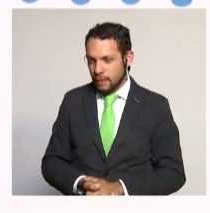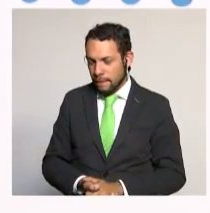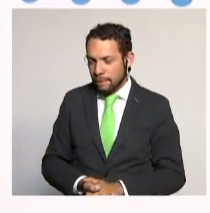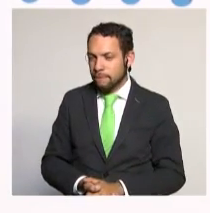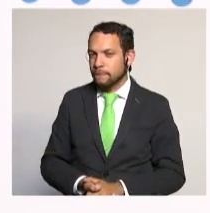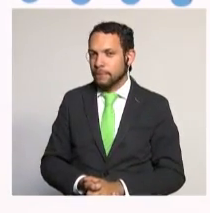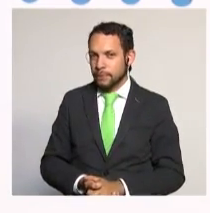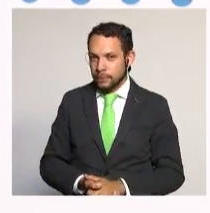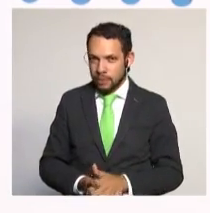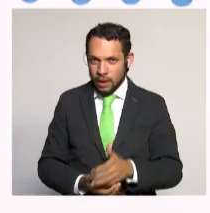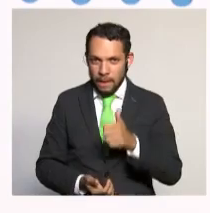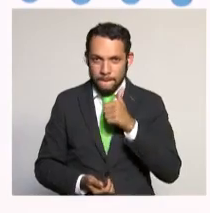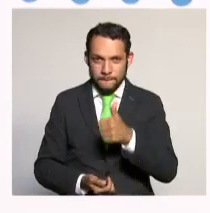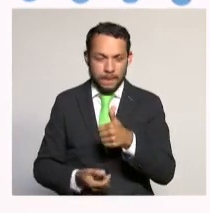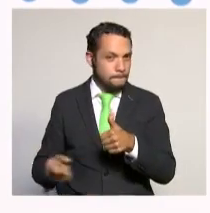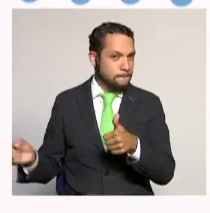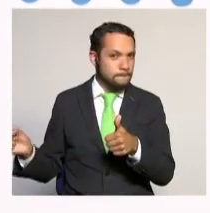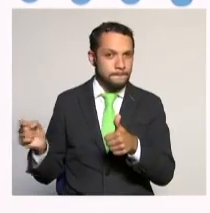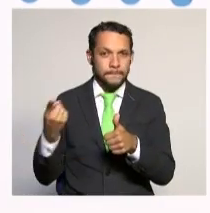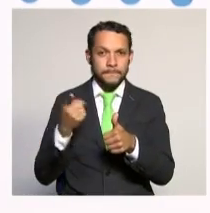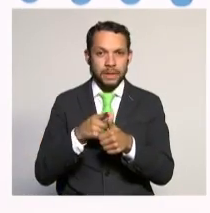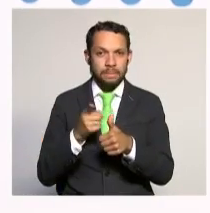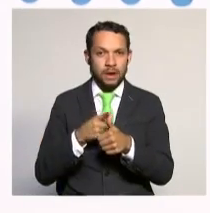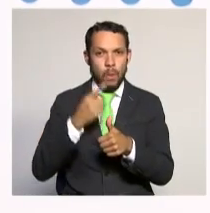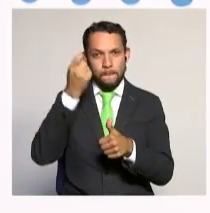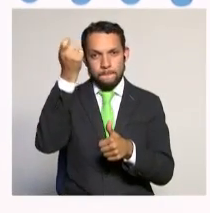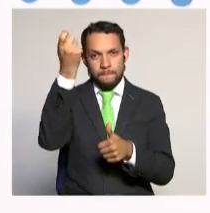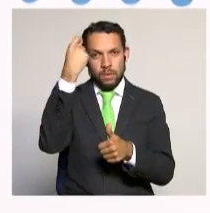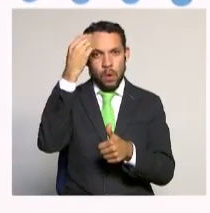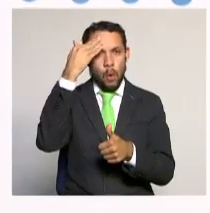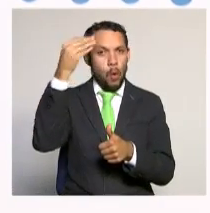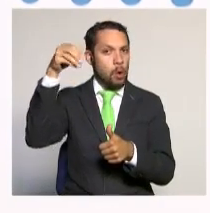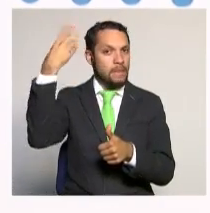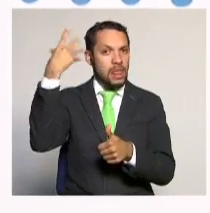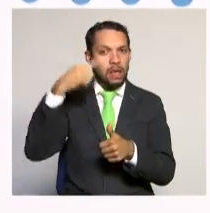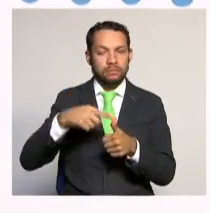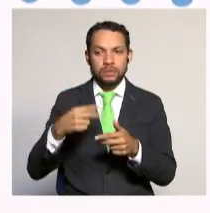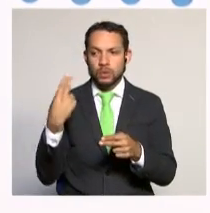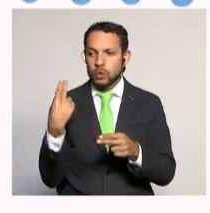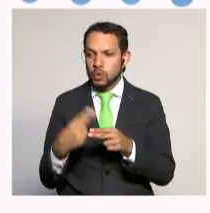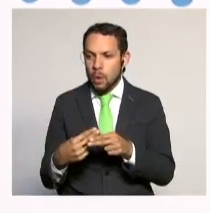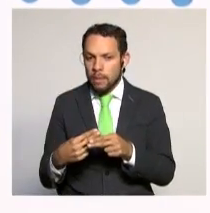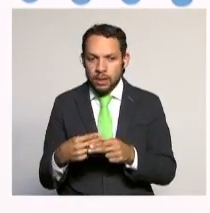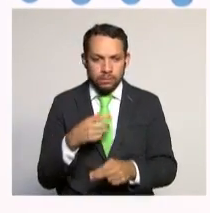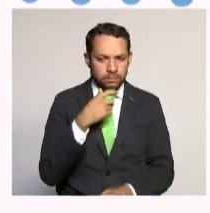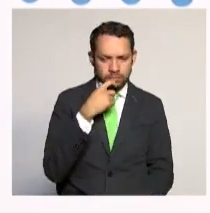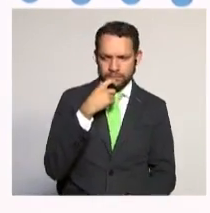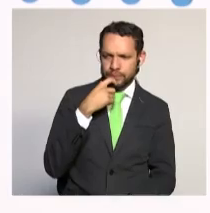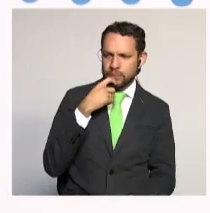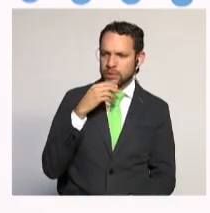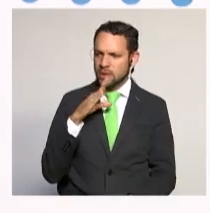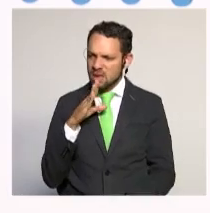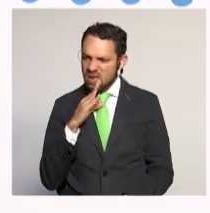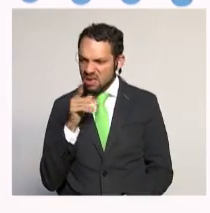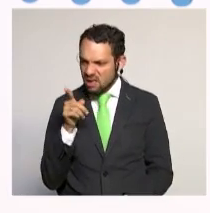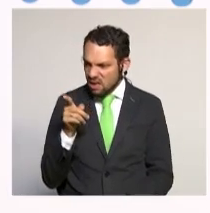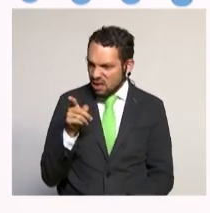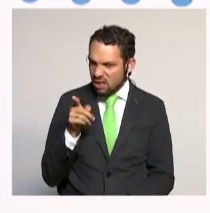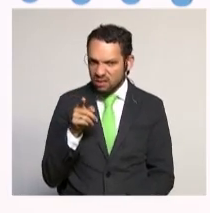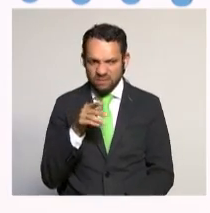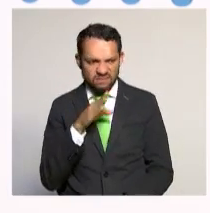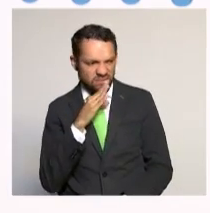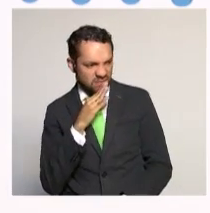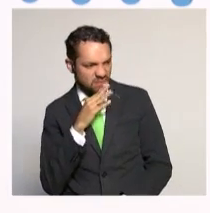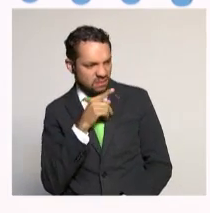Veamos, la que es principal es la memoria. Y entonces una persona sin memoria, pues fundamentalmente no puede funcionar